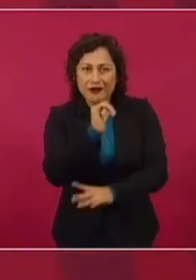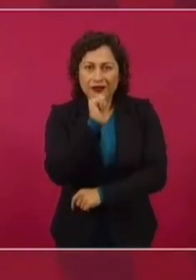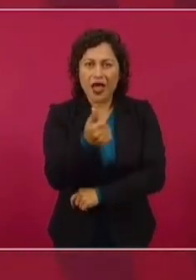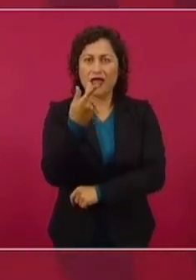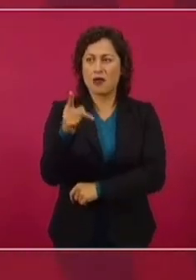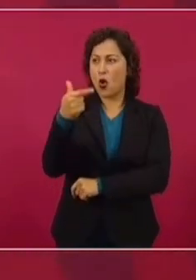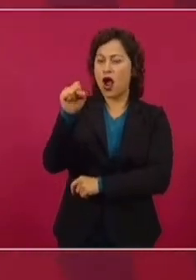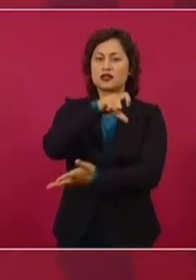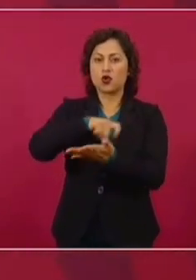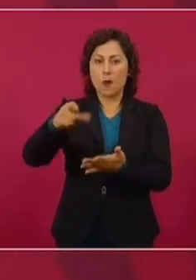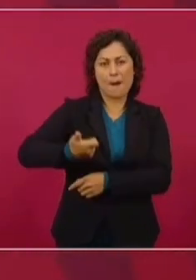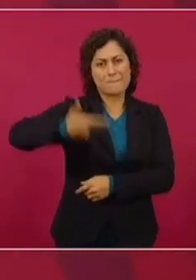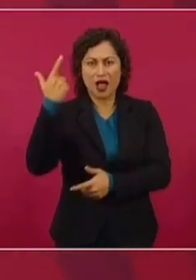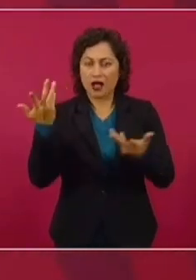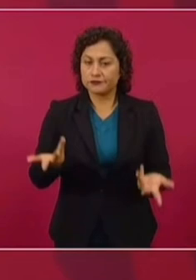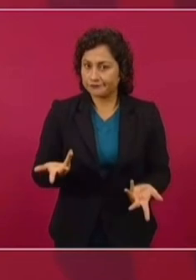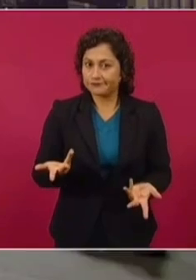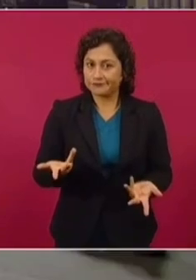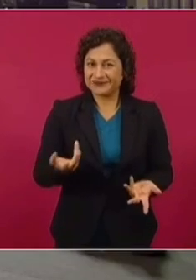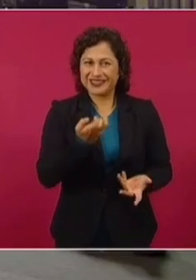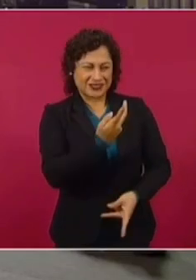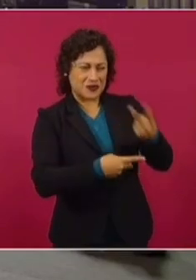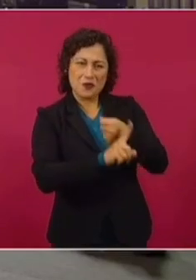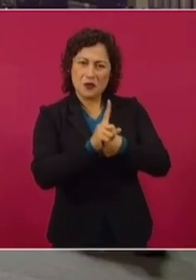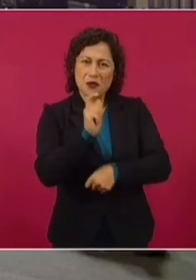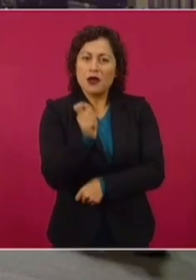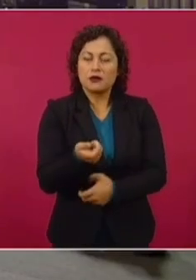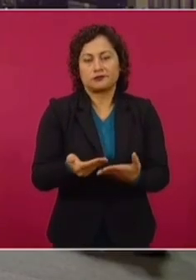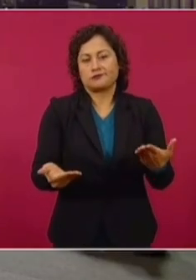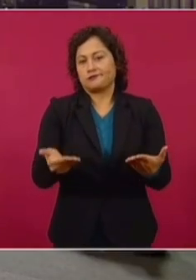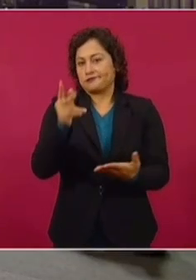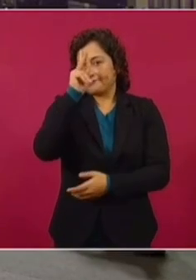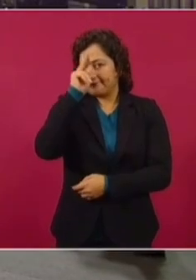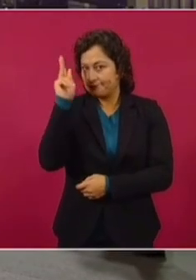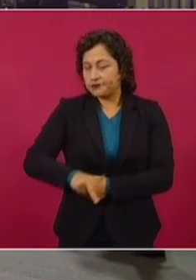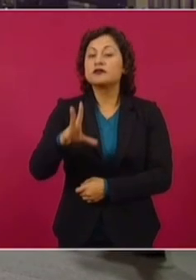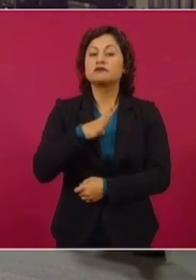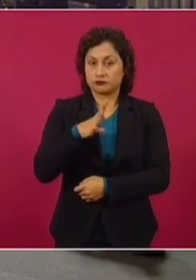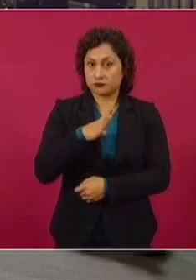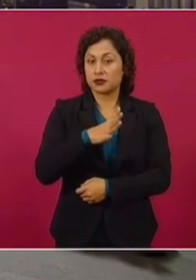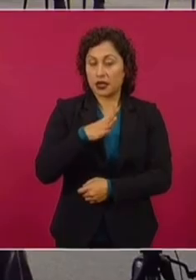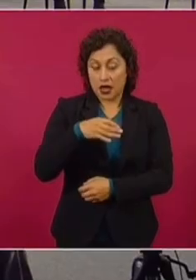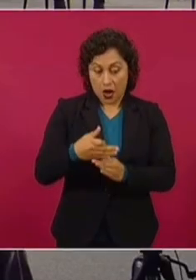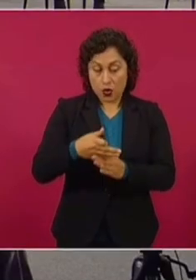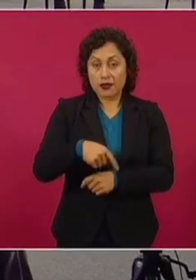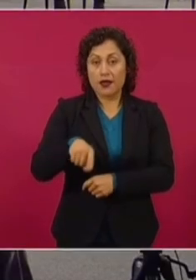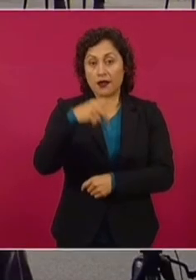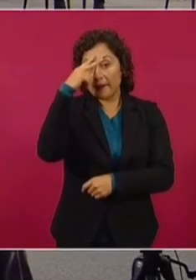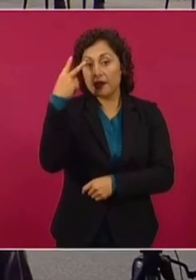a precios elevadísimos, al grado que ahora tenemos gas